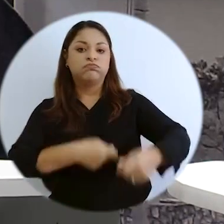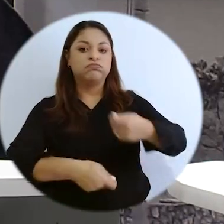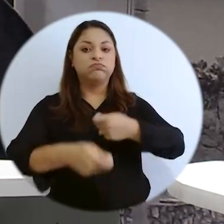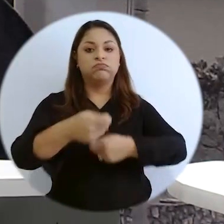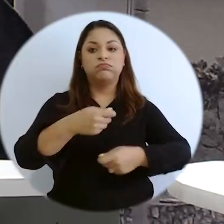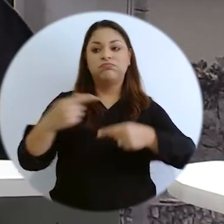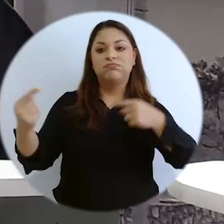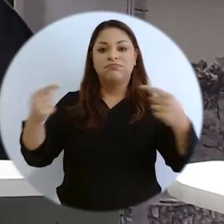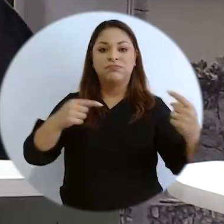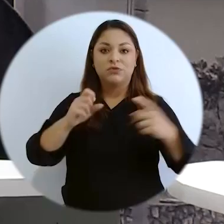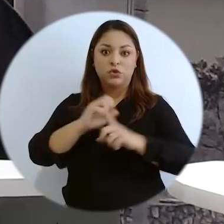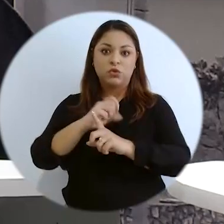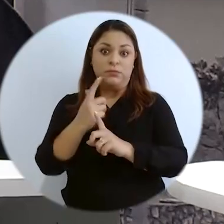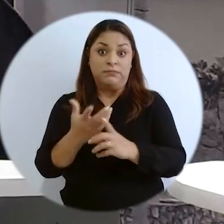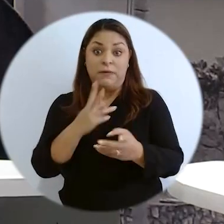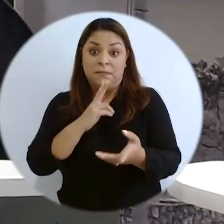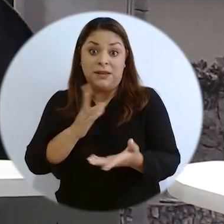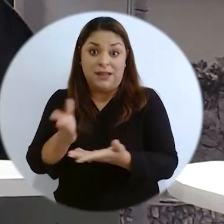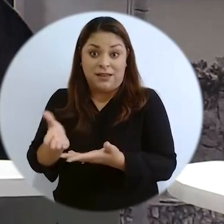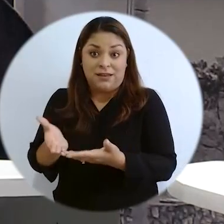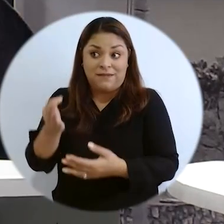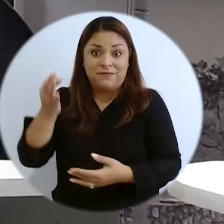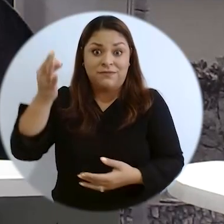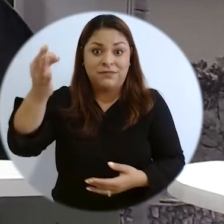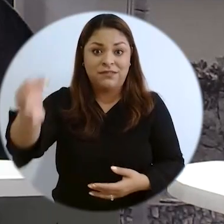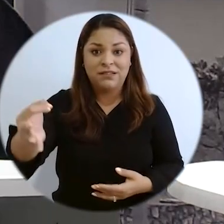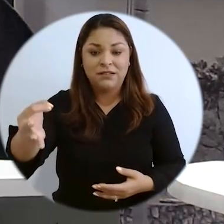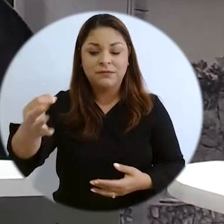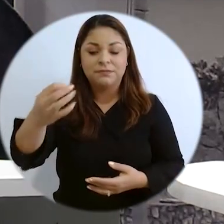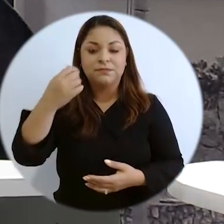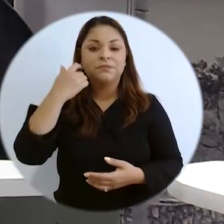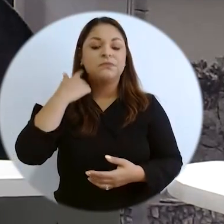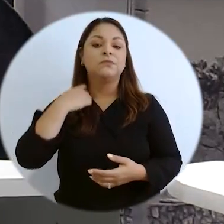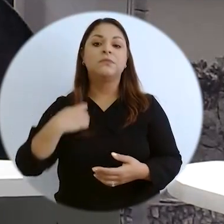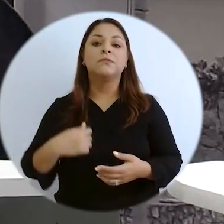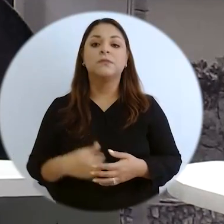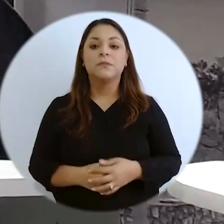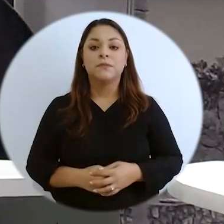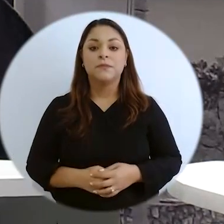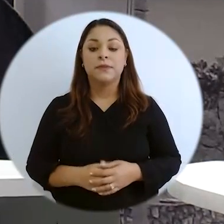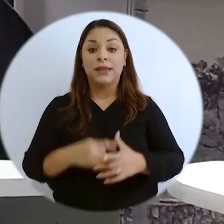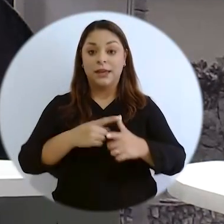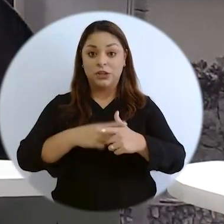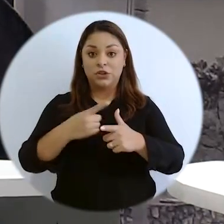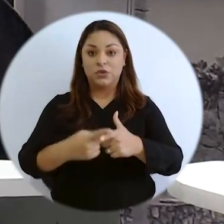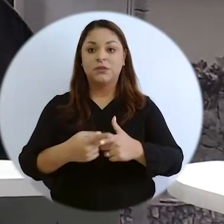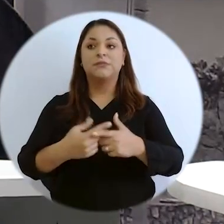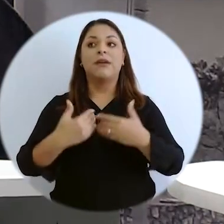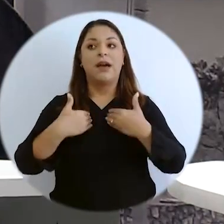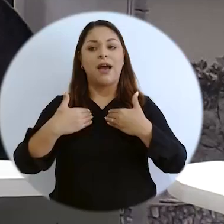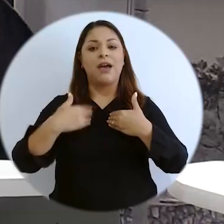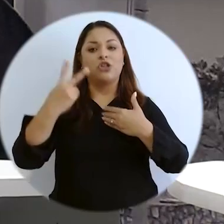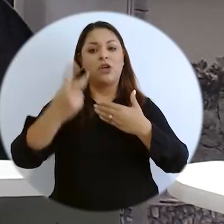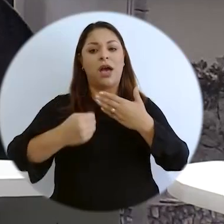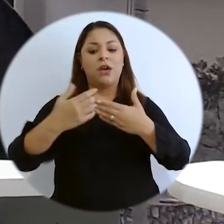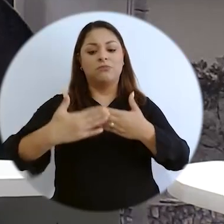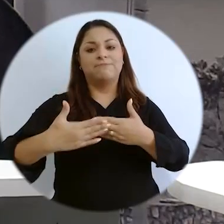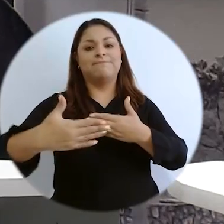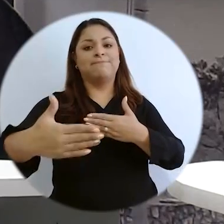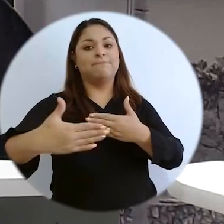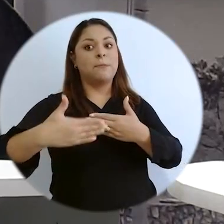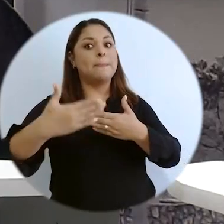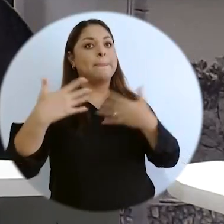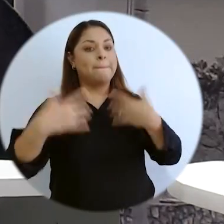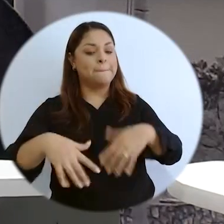gatilleros en situaciones de conflicto social como las que se nos presentan. Entonces, van a ser 2 años